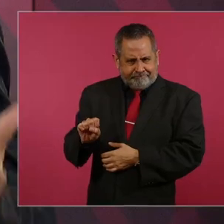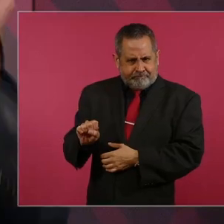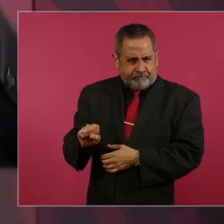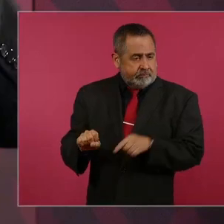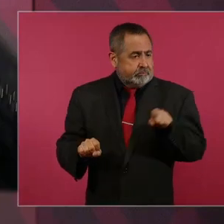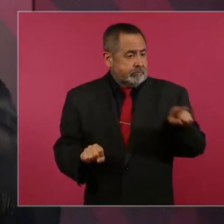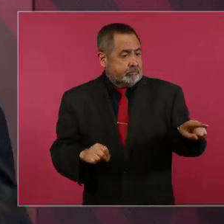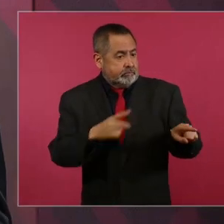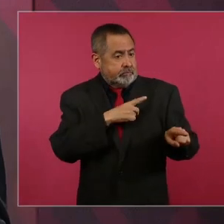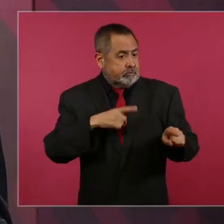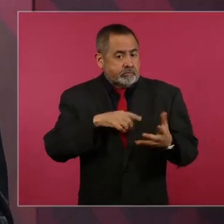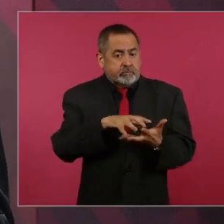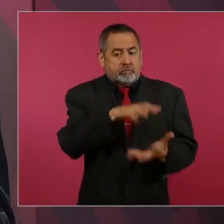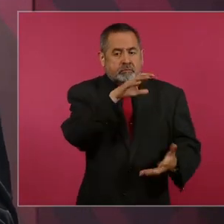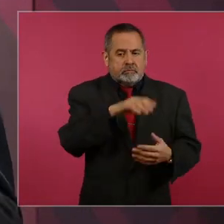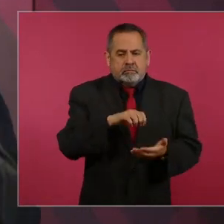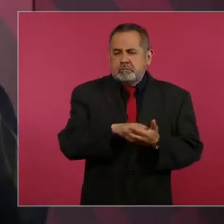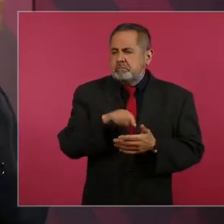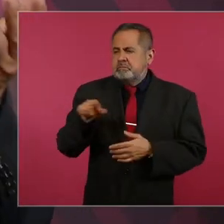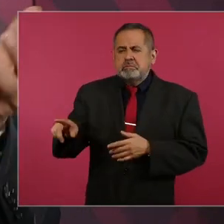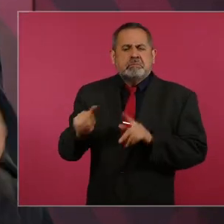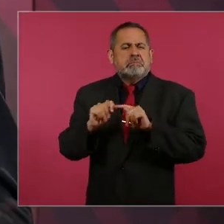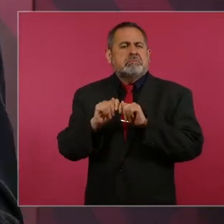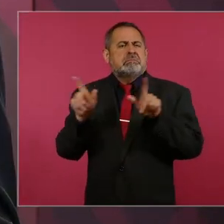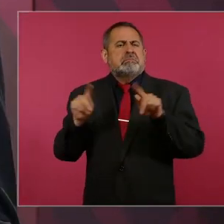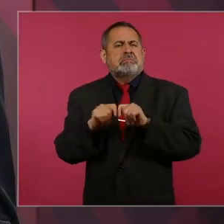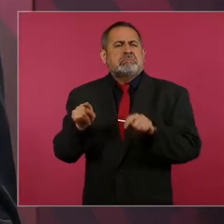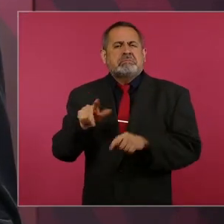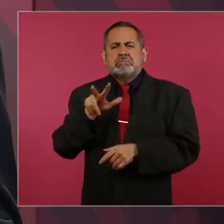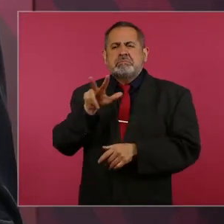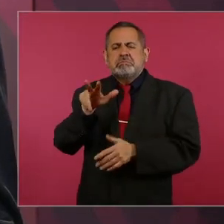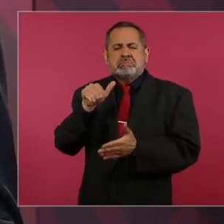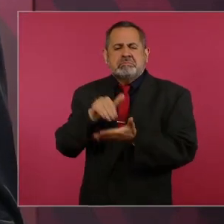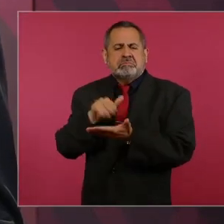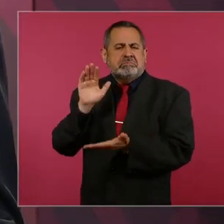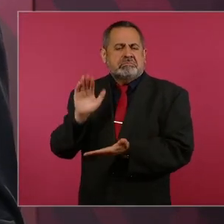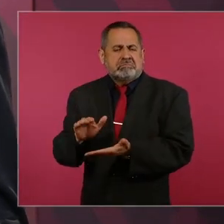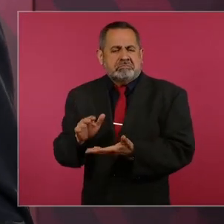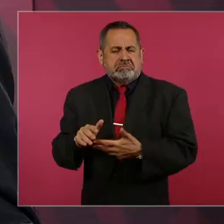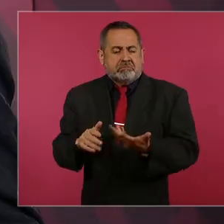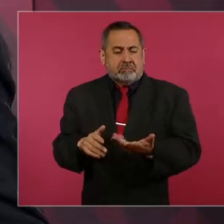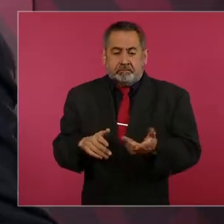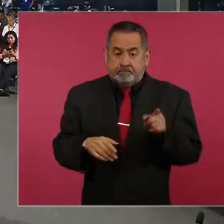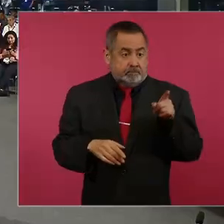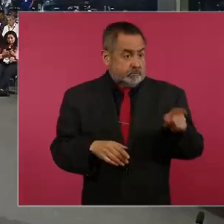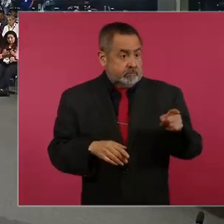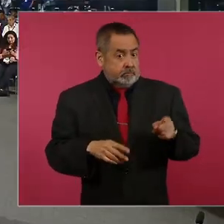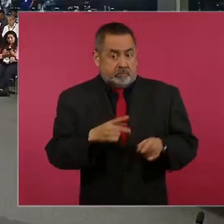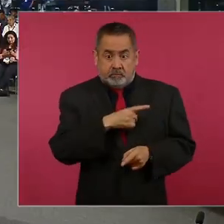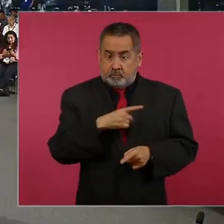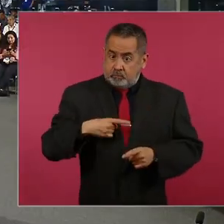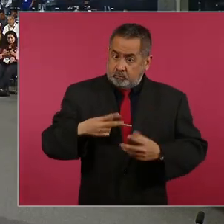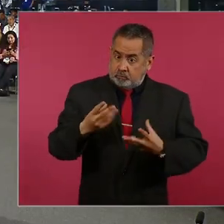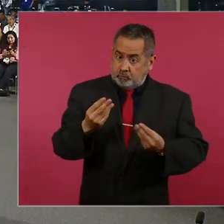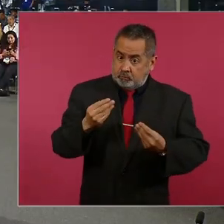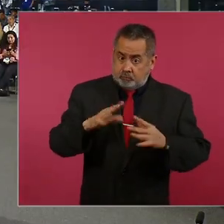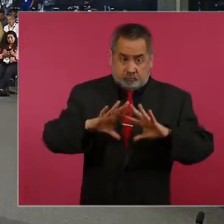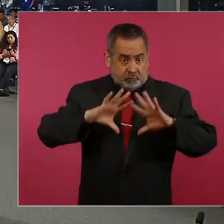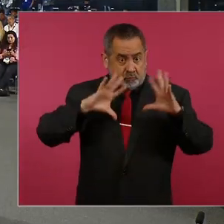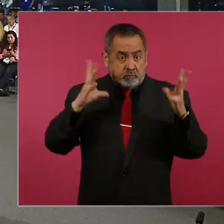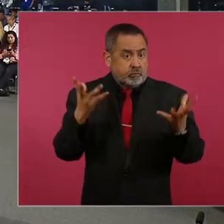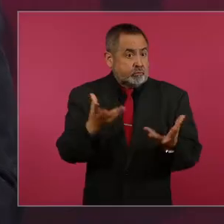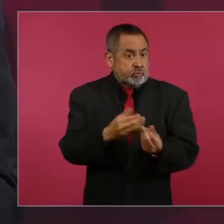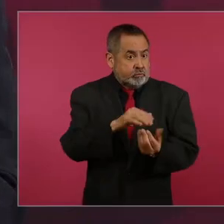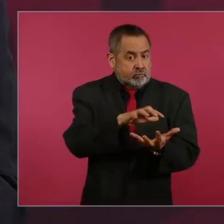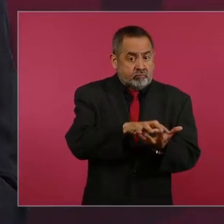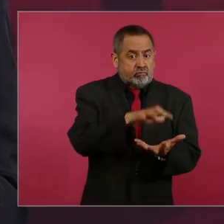¿Cuánto tiene Tlaxcala? Debe tener 18 mil. Aquí estamos hablando en total, sin